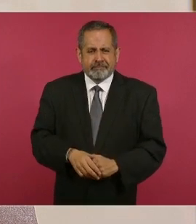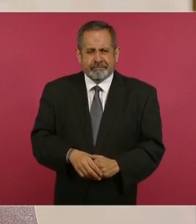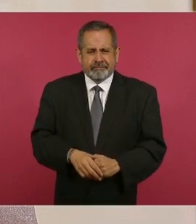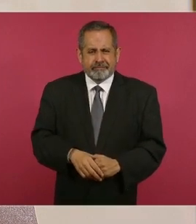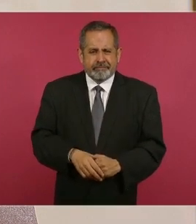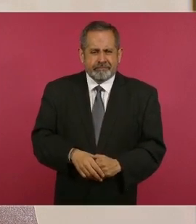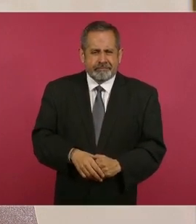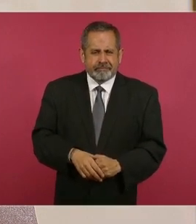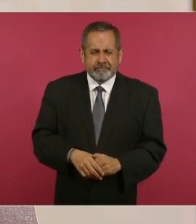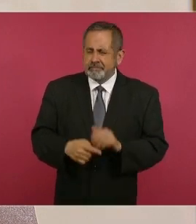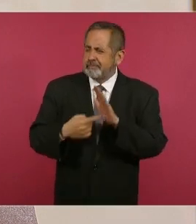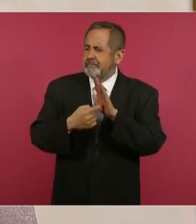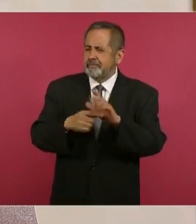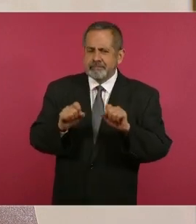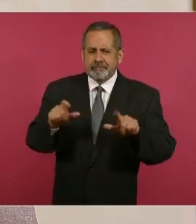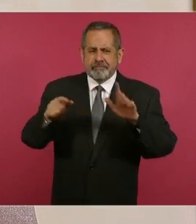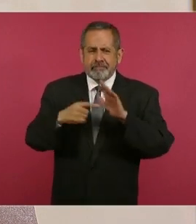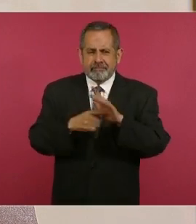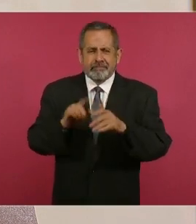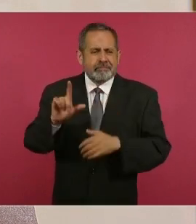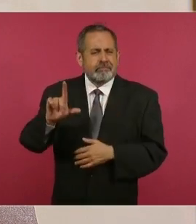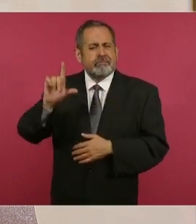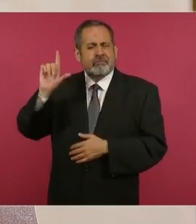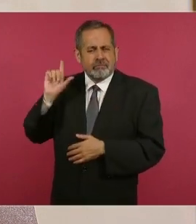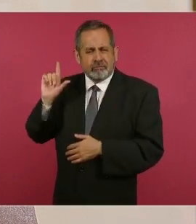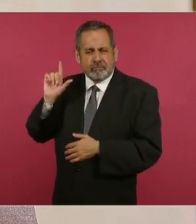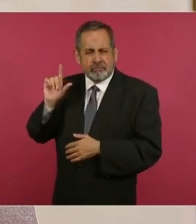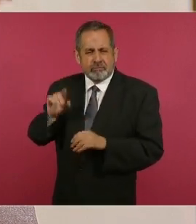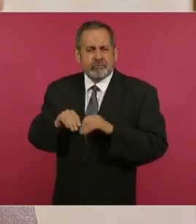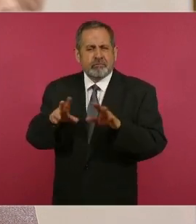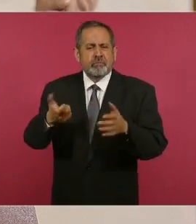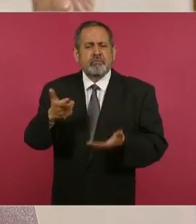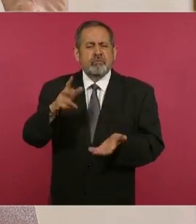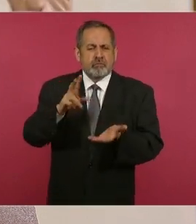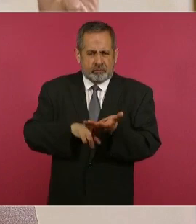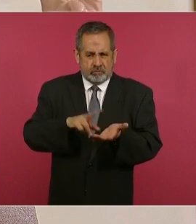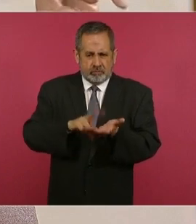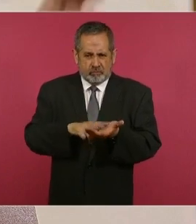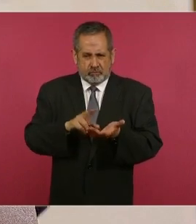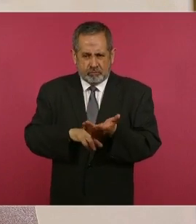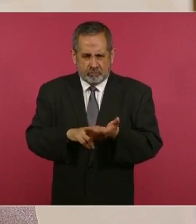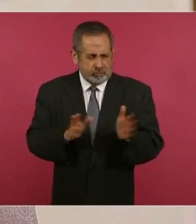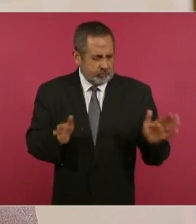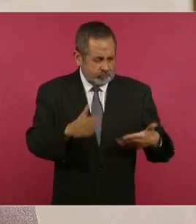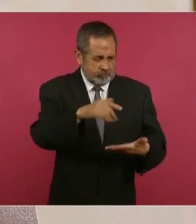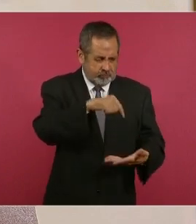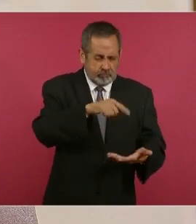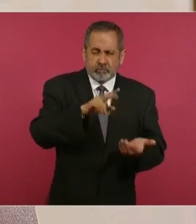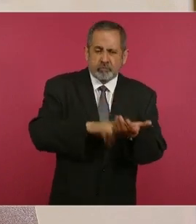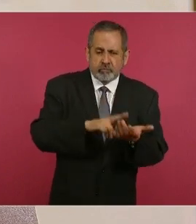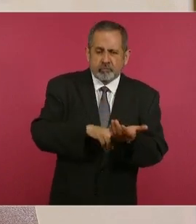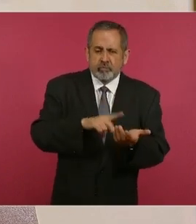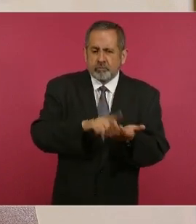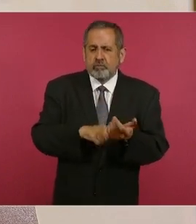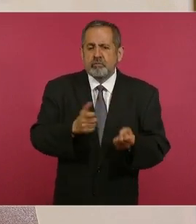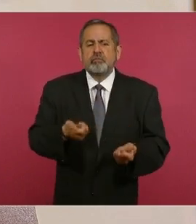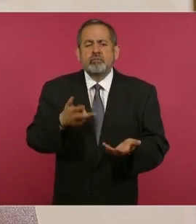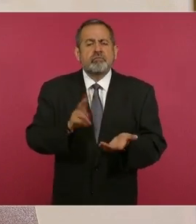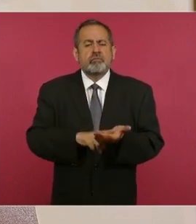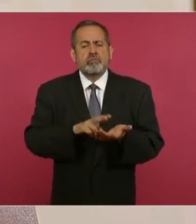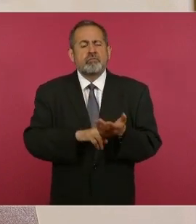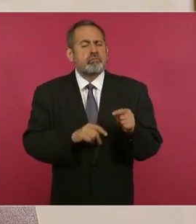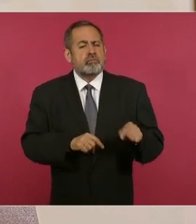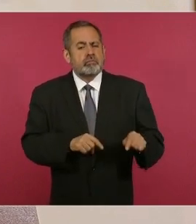la exposición del lunes, ajá, del valor de una despensa.